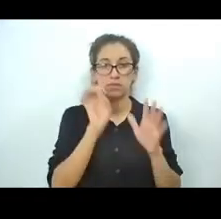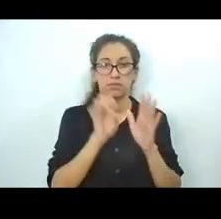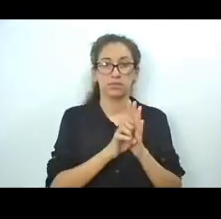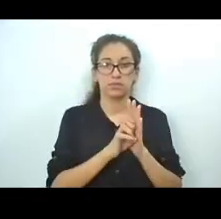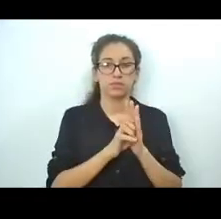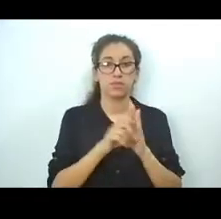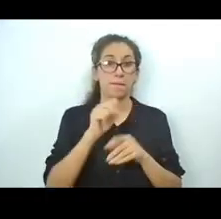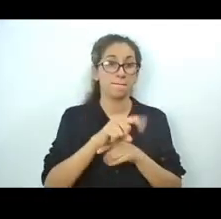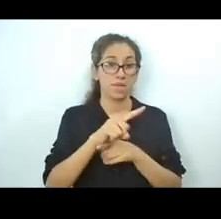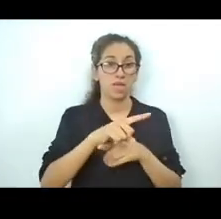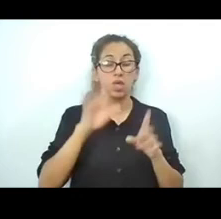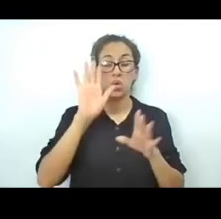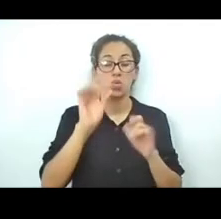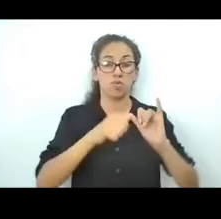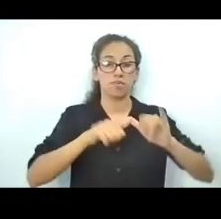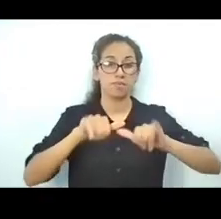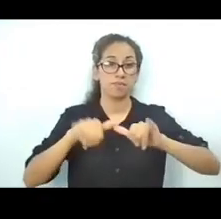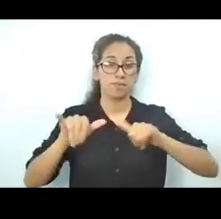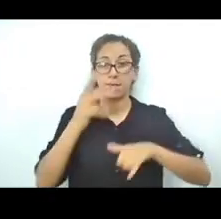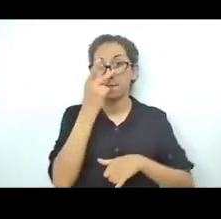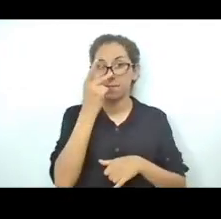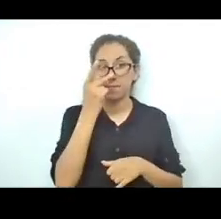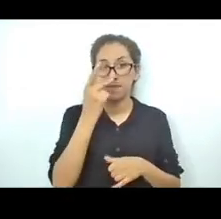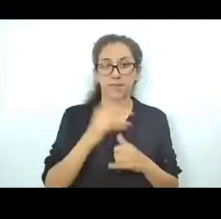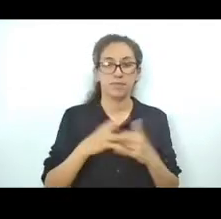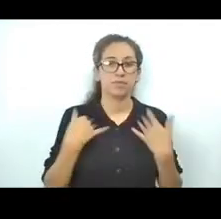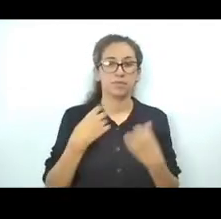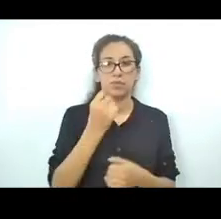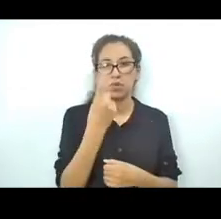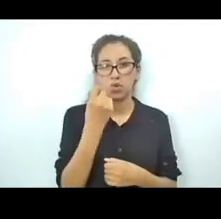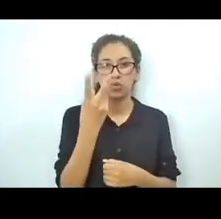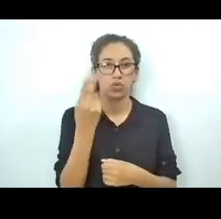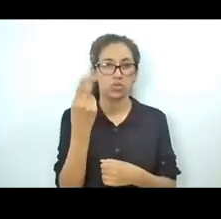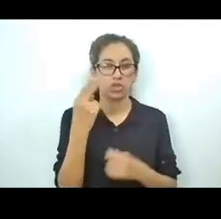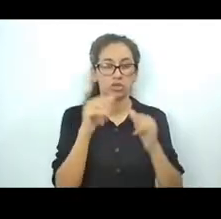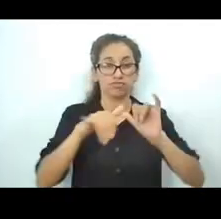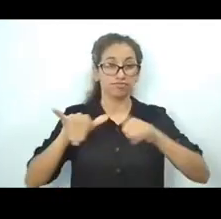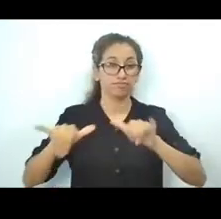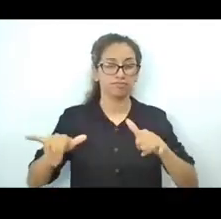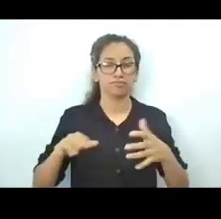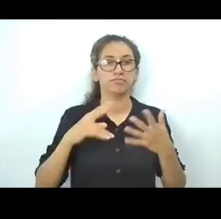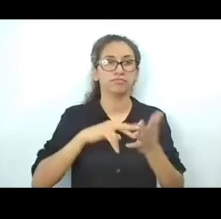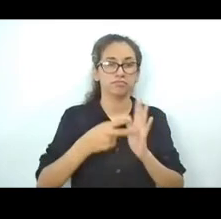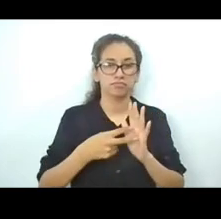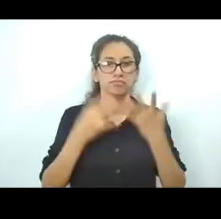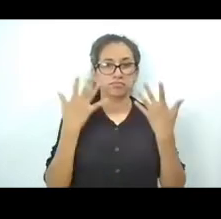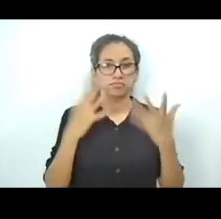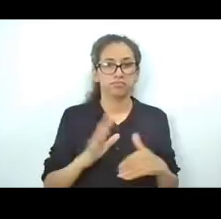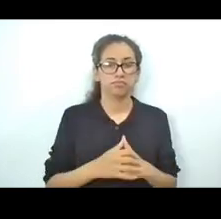de erección superen los 11, 12 centímetros, ya estamos hablando